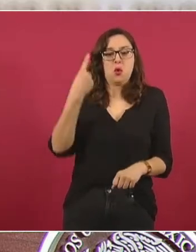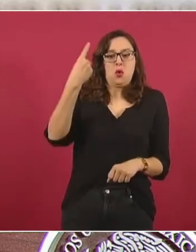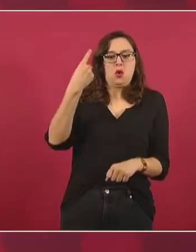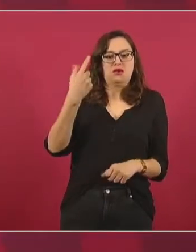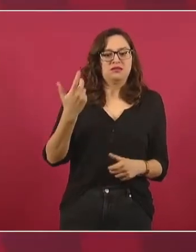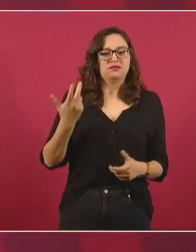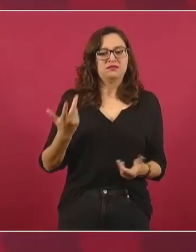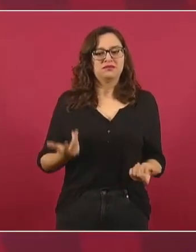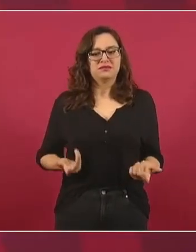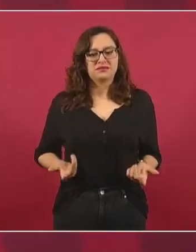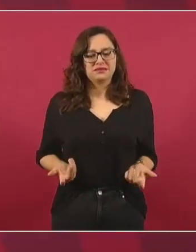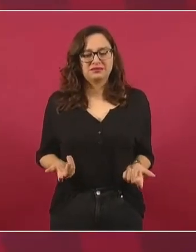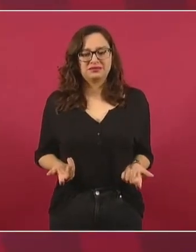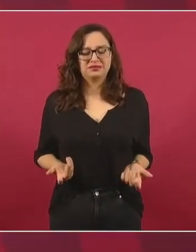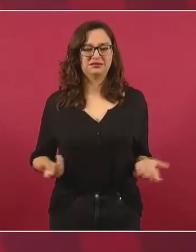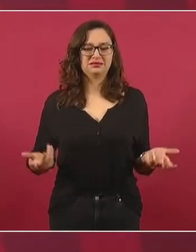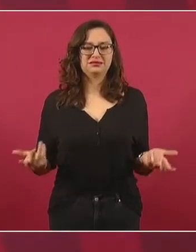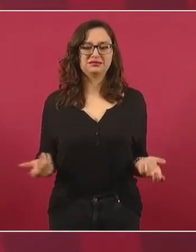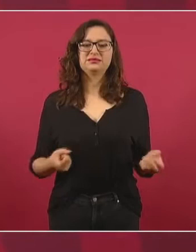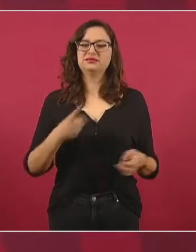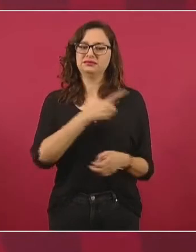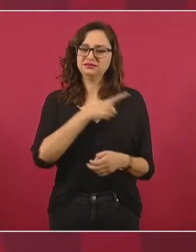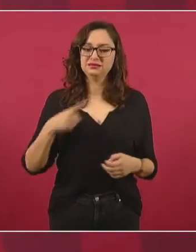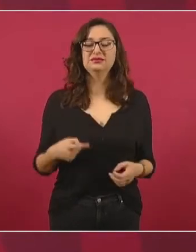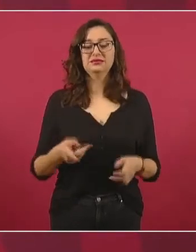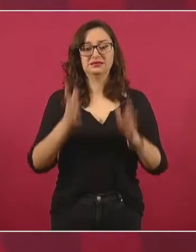Entonces, se tiene que hacer eso